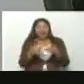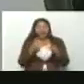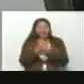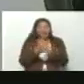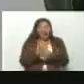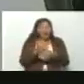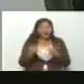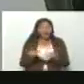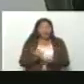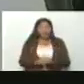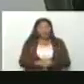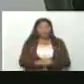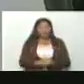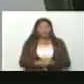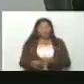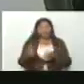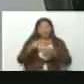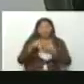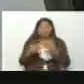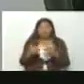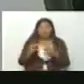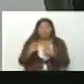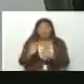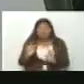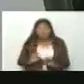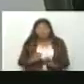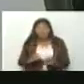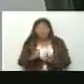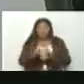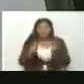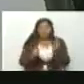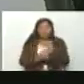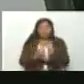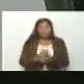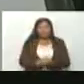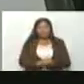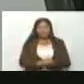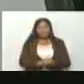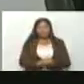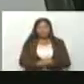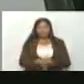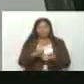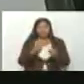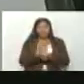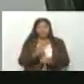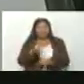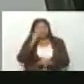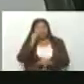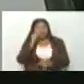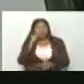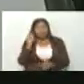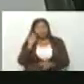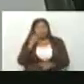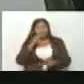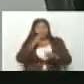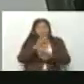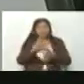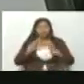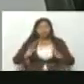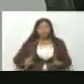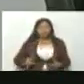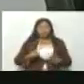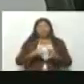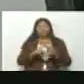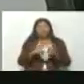que esos compensatorios tienen que restituirlos, trabajadores que verdaderamente necesitan ir a darse un descanso.